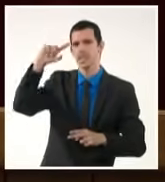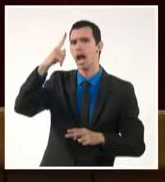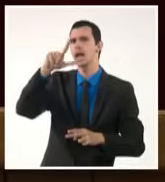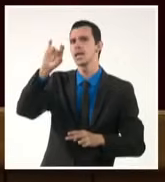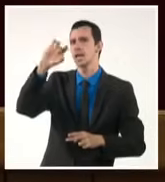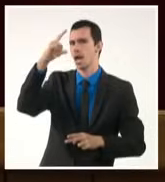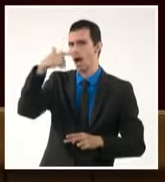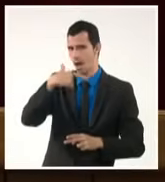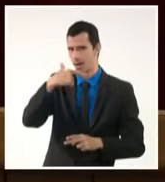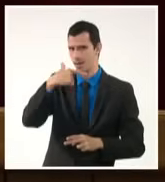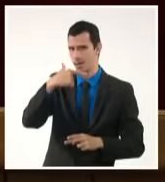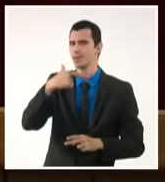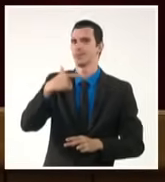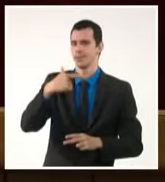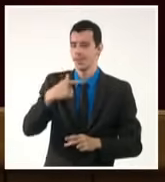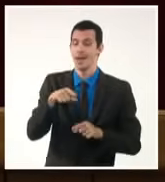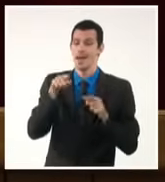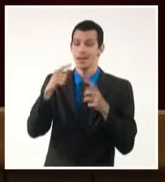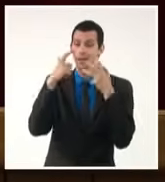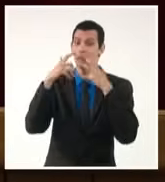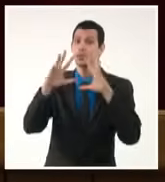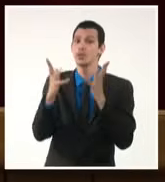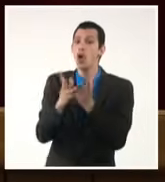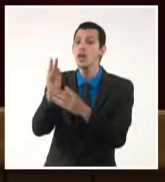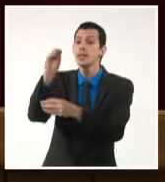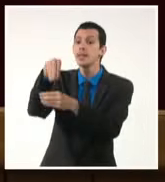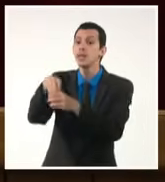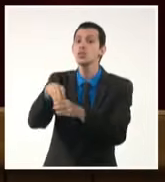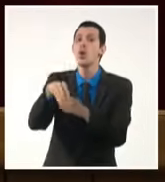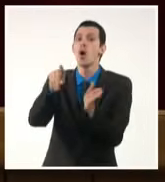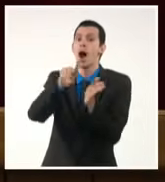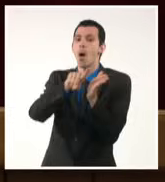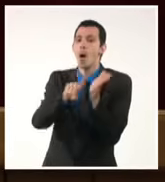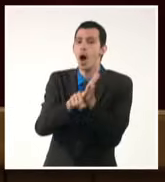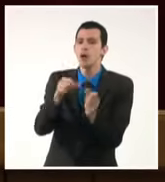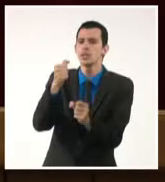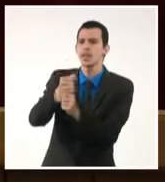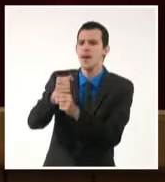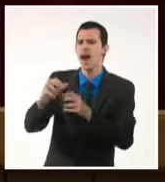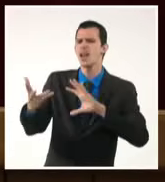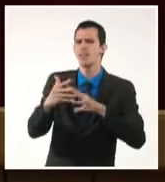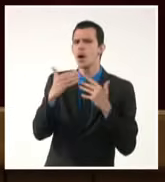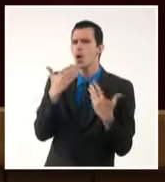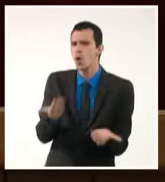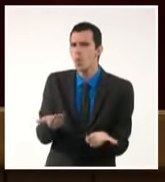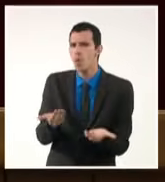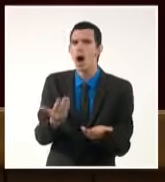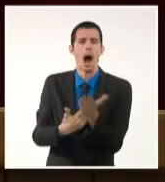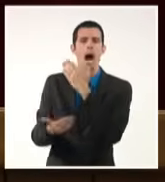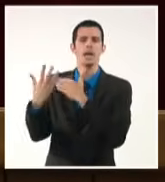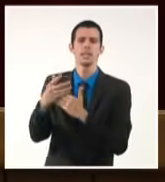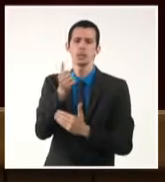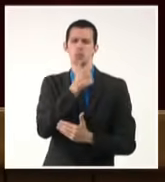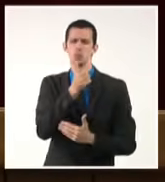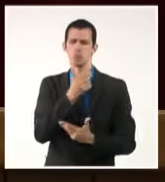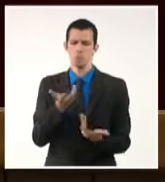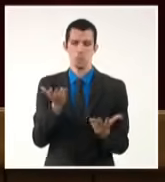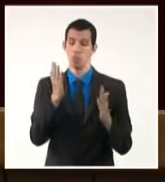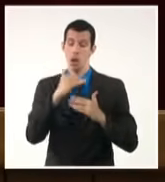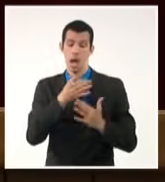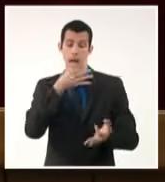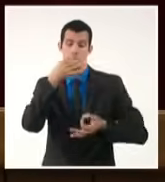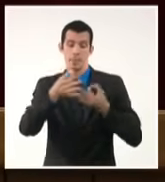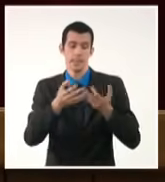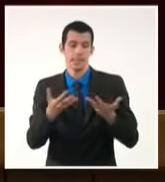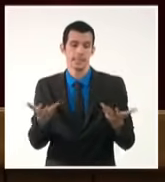fortalece su papel en las instituciones armadas. Con esa ley se complementa un ciclo institucional del sistema de